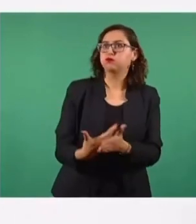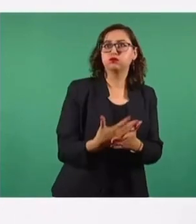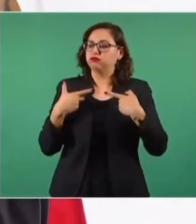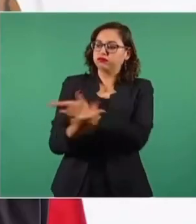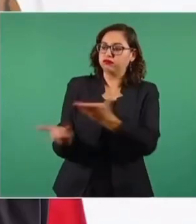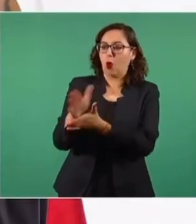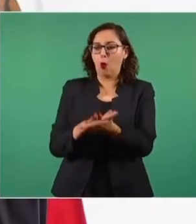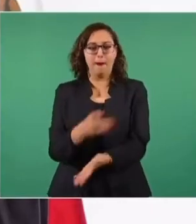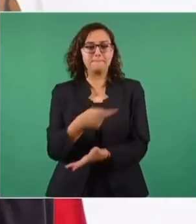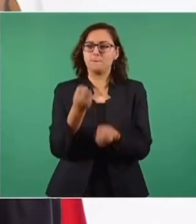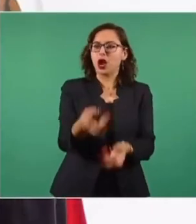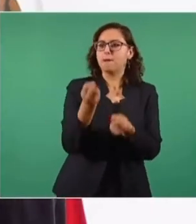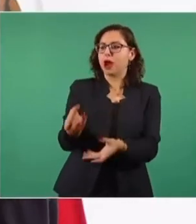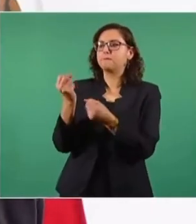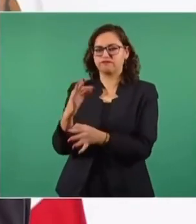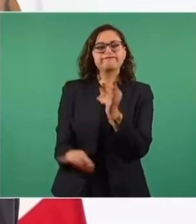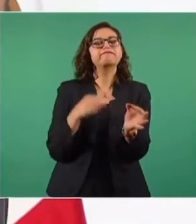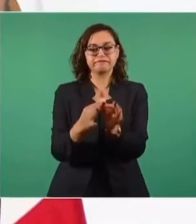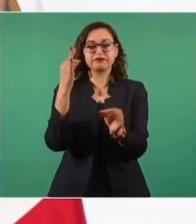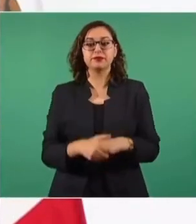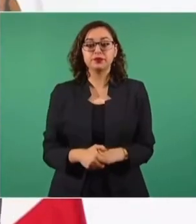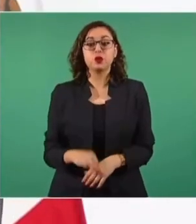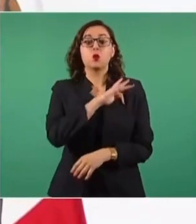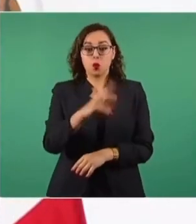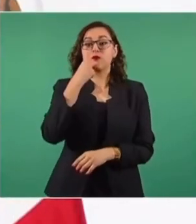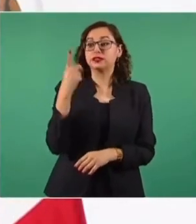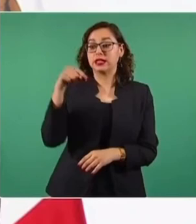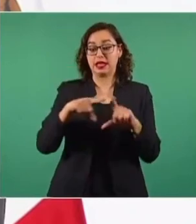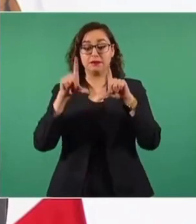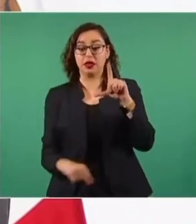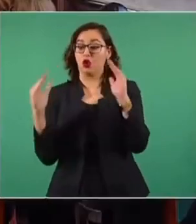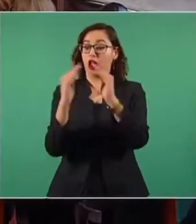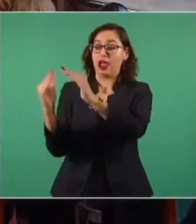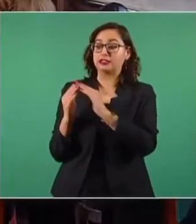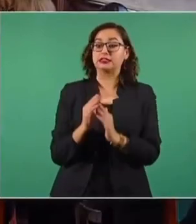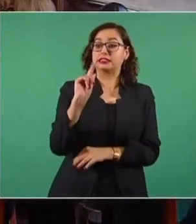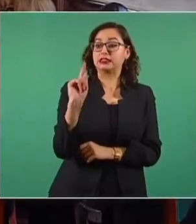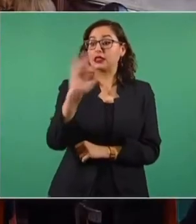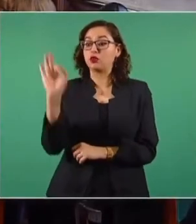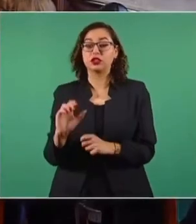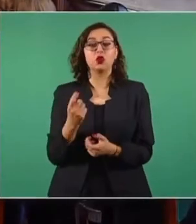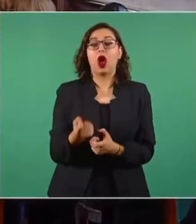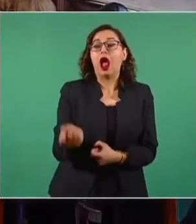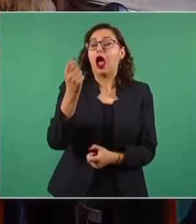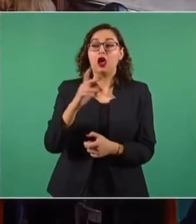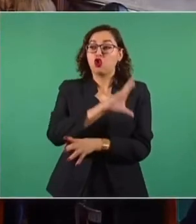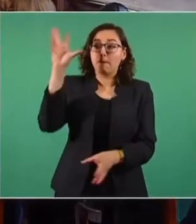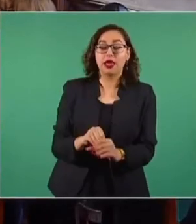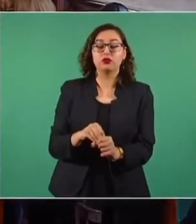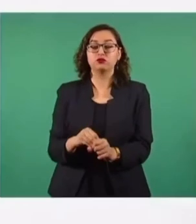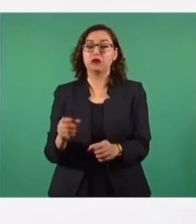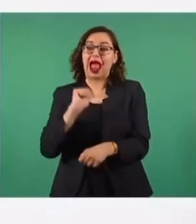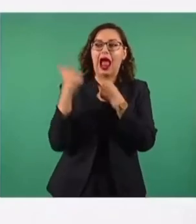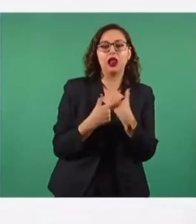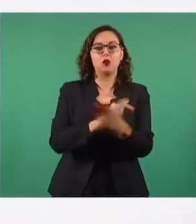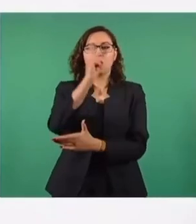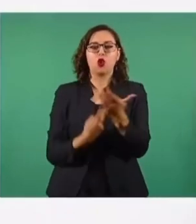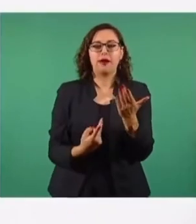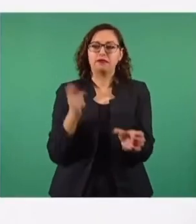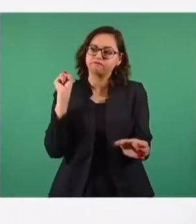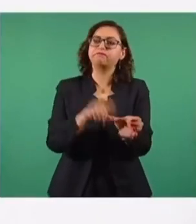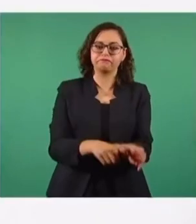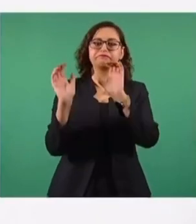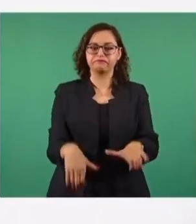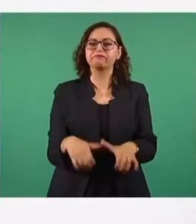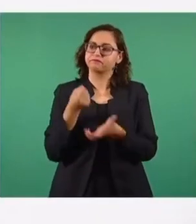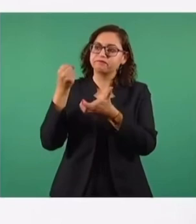histórico de México. Puedo afirmar a este respecto que el 70% de los hogares de México está inscrito en cuando menos un programa de bienestar o se beneficia de alguna